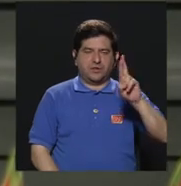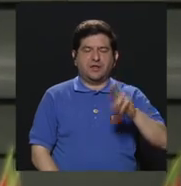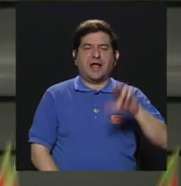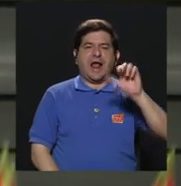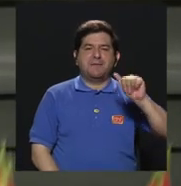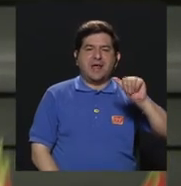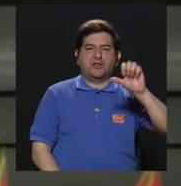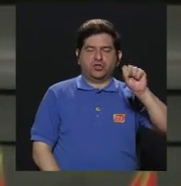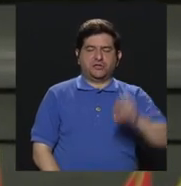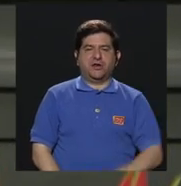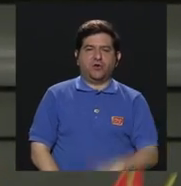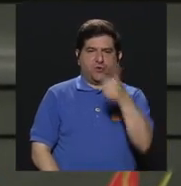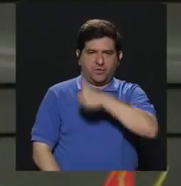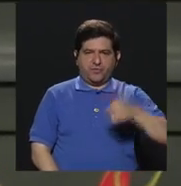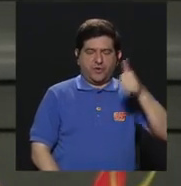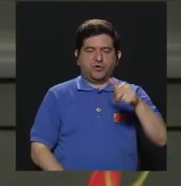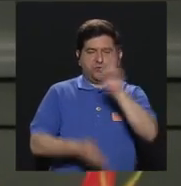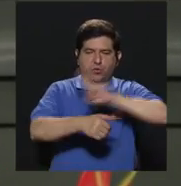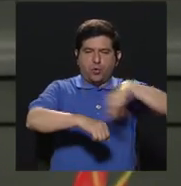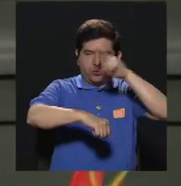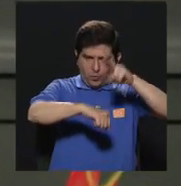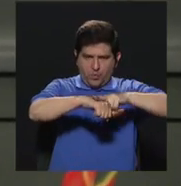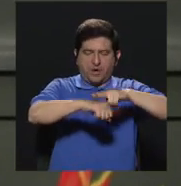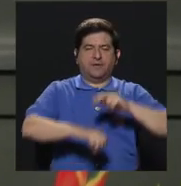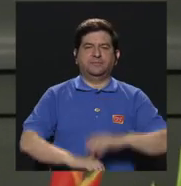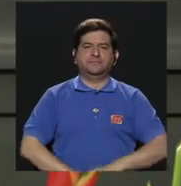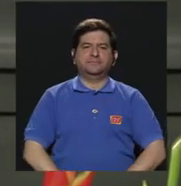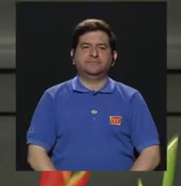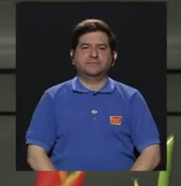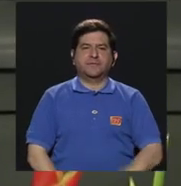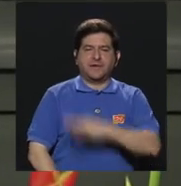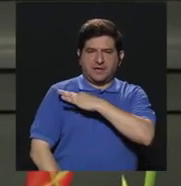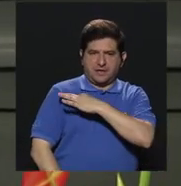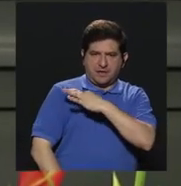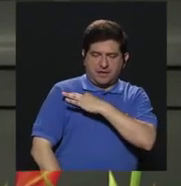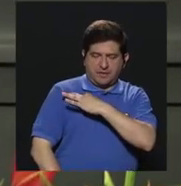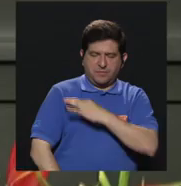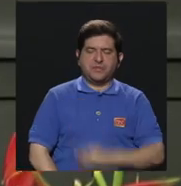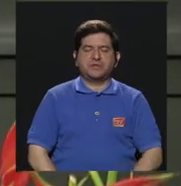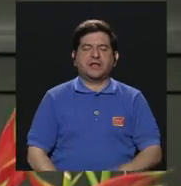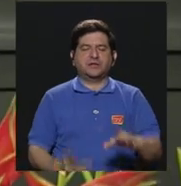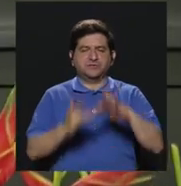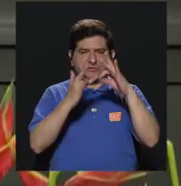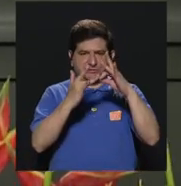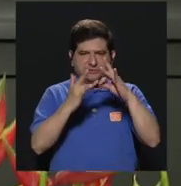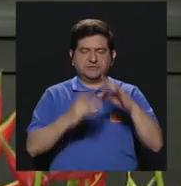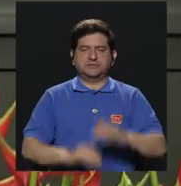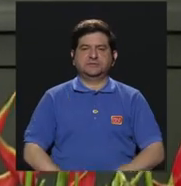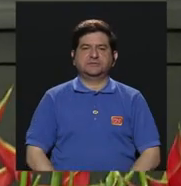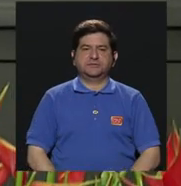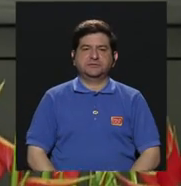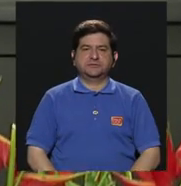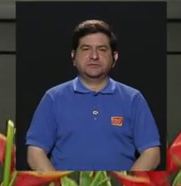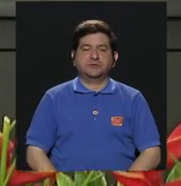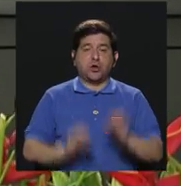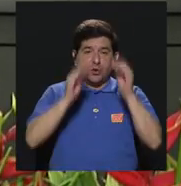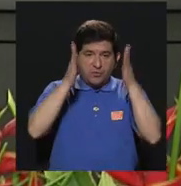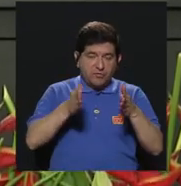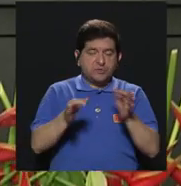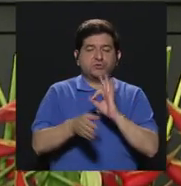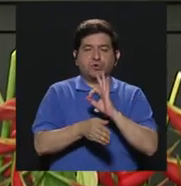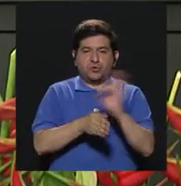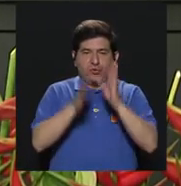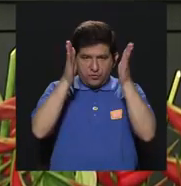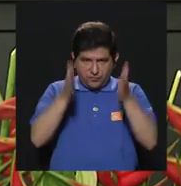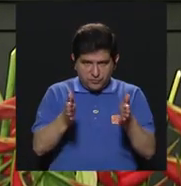Alberto Salón, rector de la Universidad Nacional. Invitadas e invitados especiales, docentes,